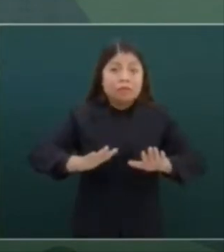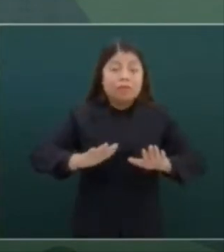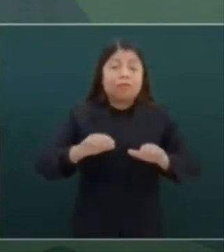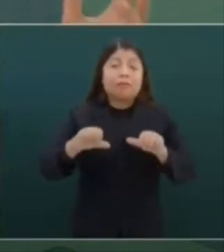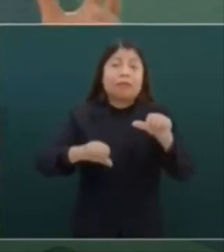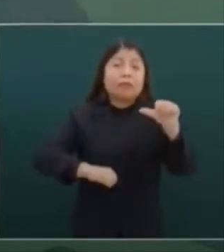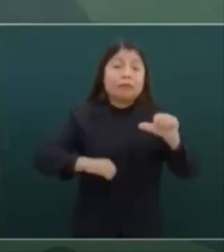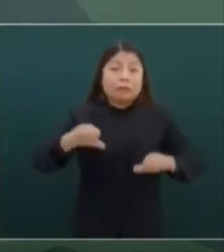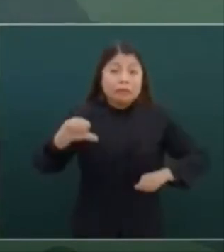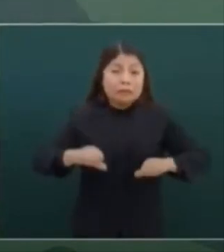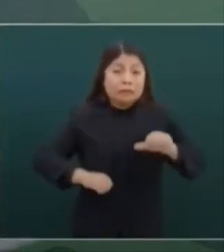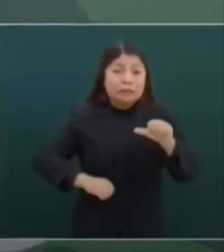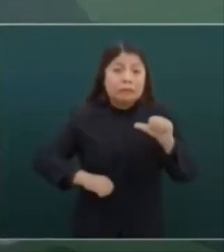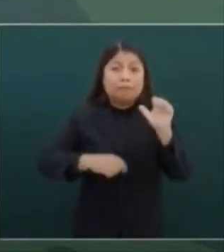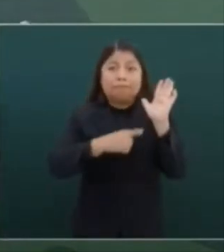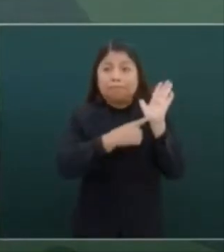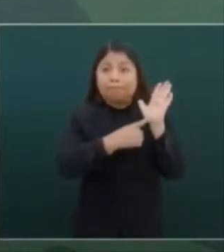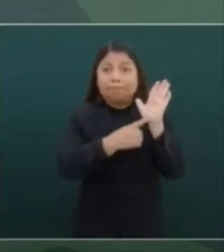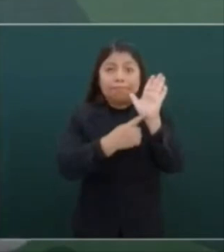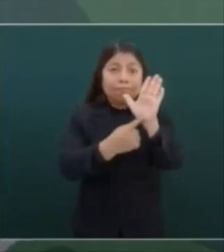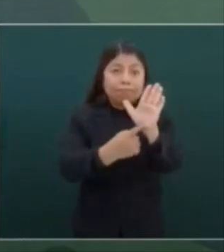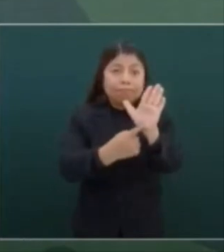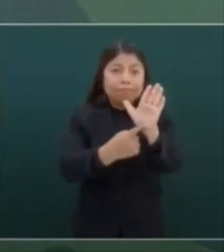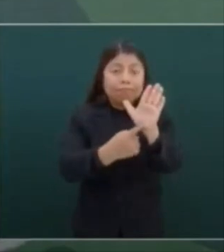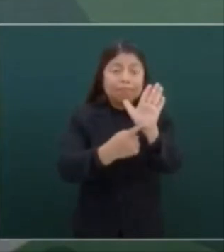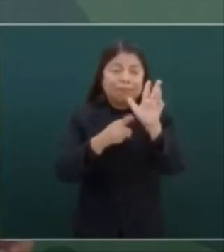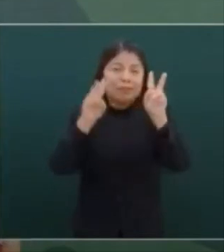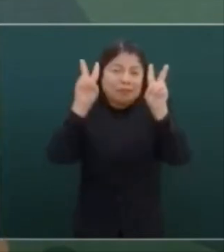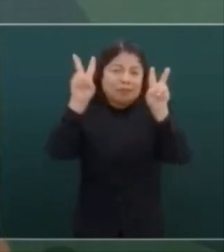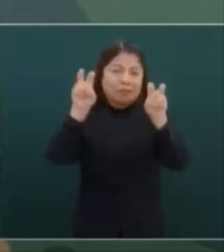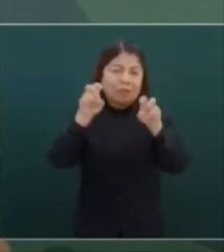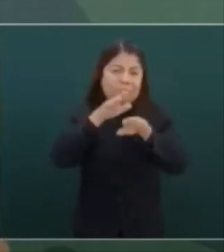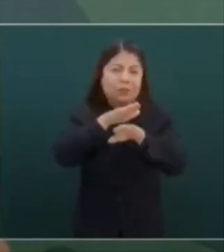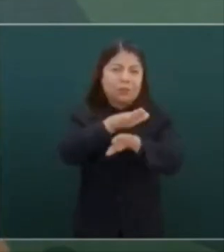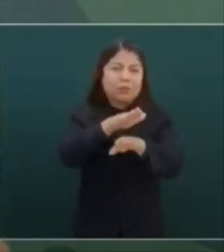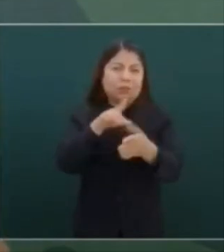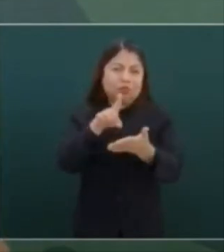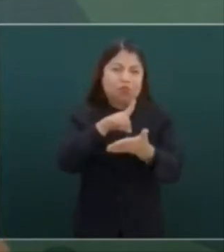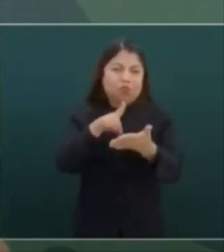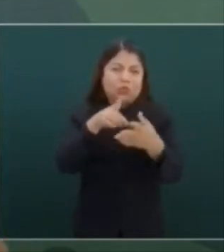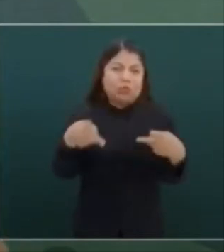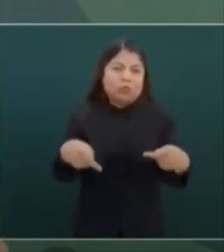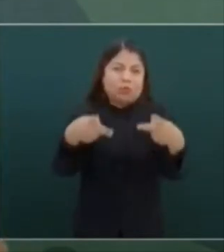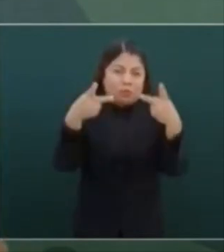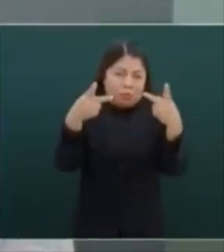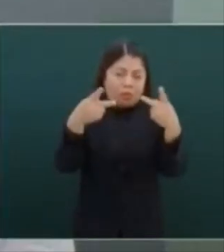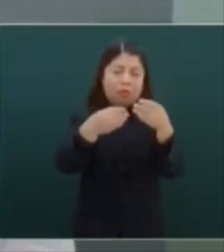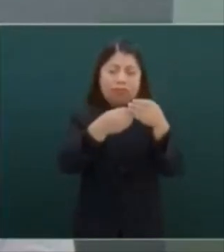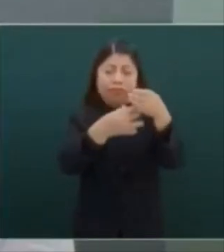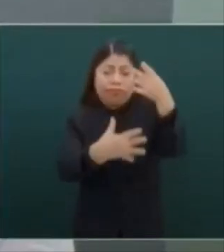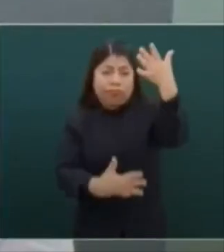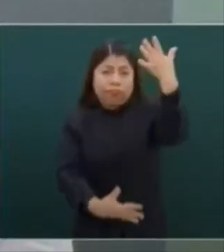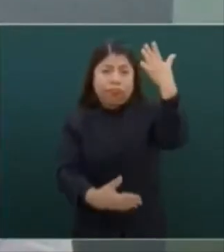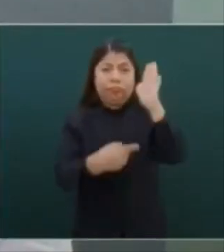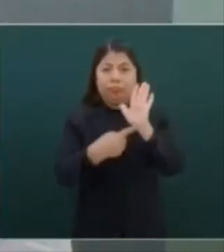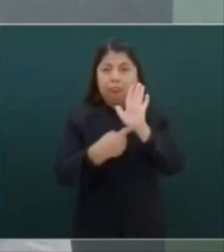de cuánto se ha hecho en esta materia, pero a lo mejor